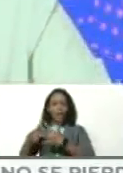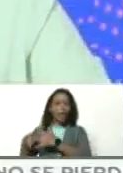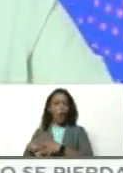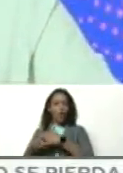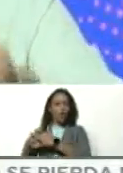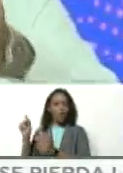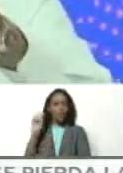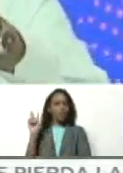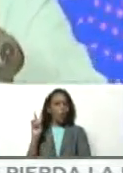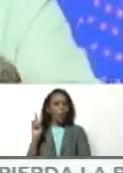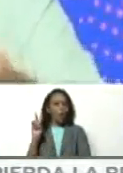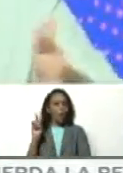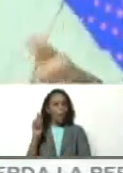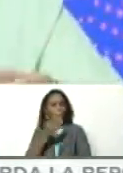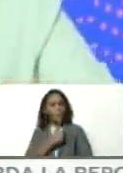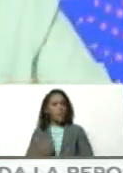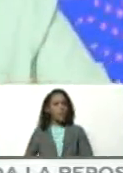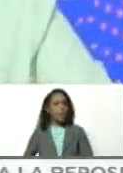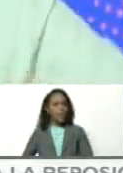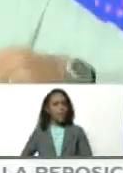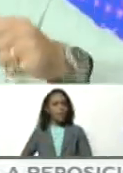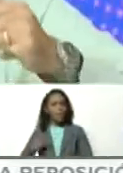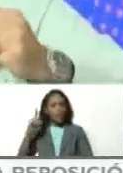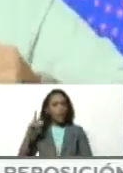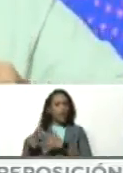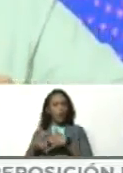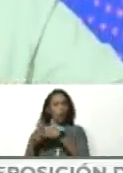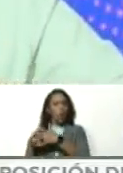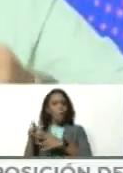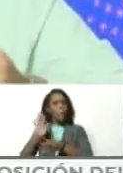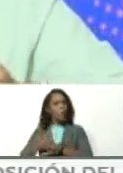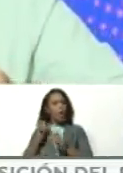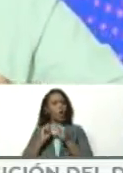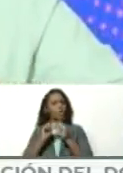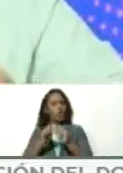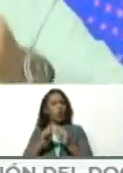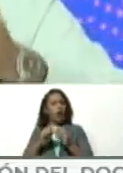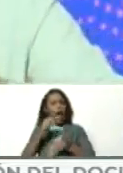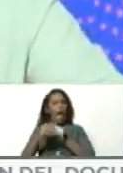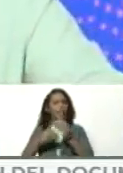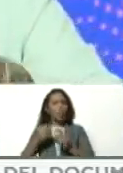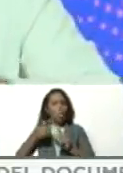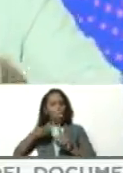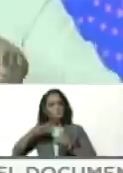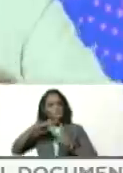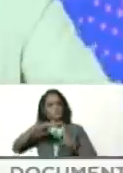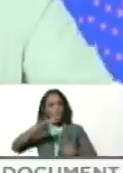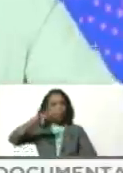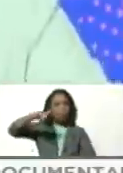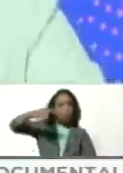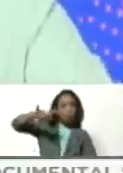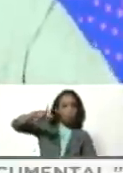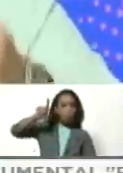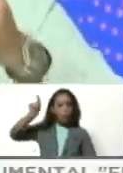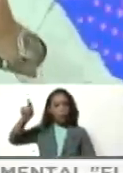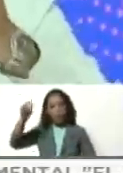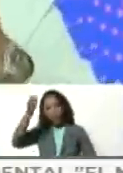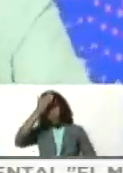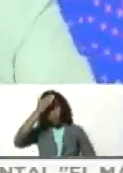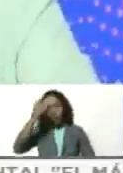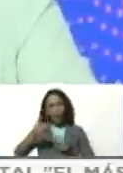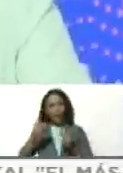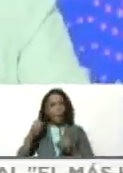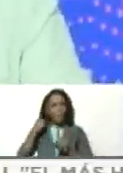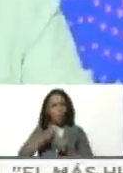y Venezuela, presidente Joe Biden? ¿Por qué se sigue dejando llevar por los asesores de Donald Trump para